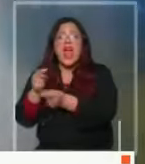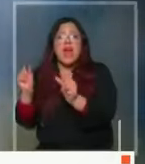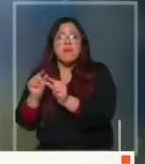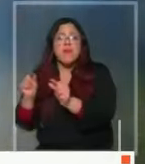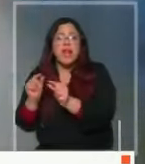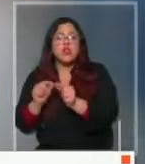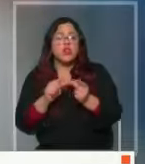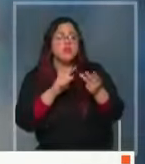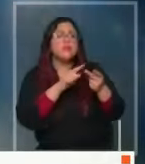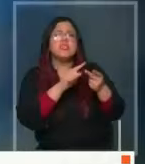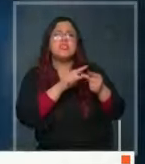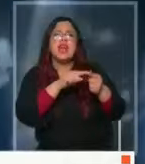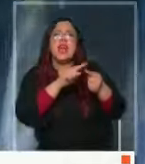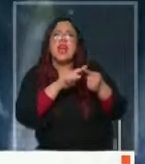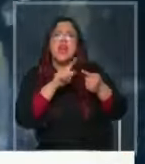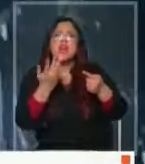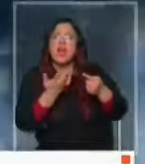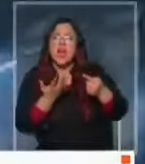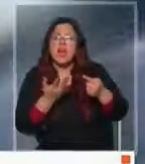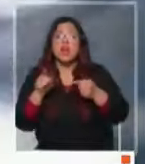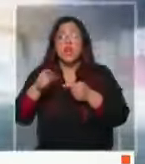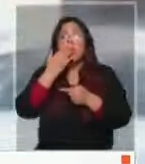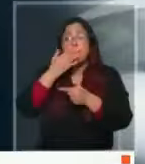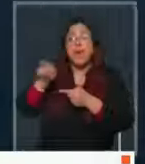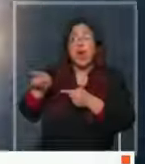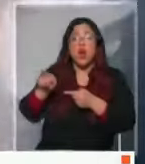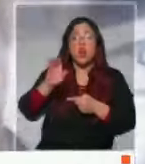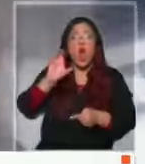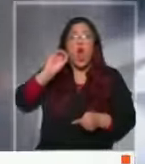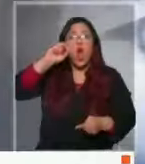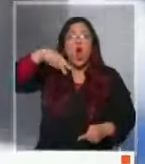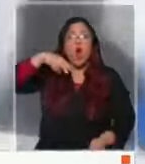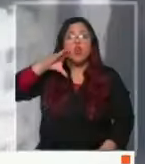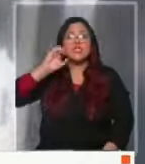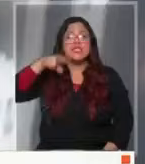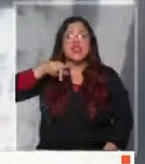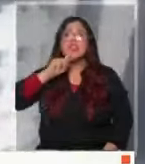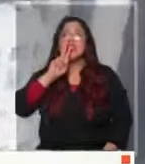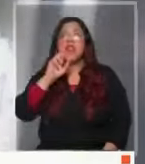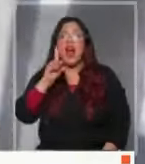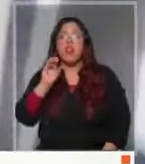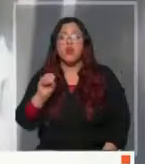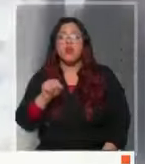que es mejor? Más fuerte, sí. Este es mejor que este. ¿Y el de allá cuánto vale?